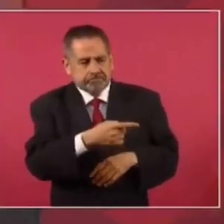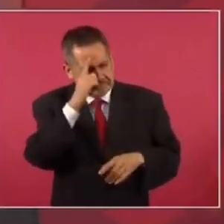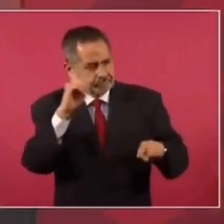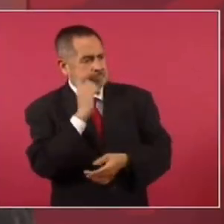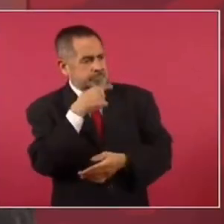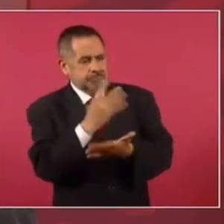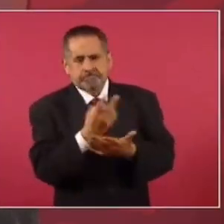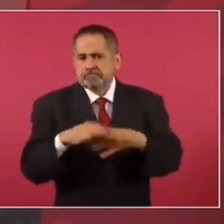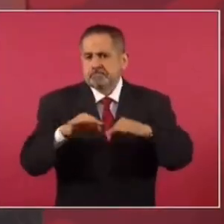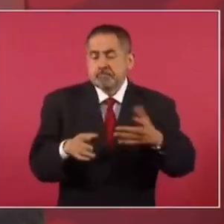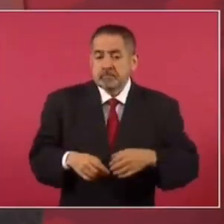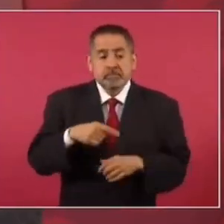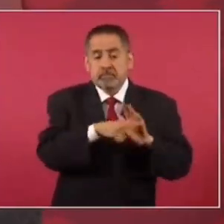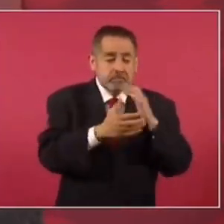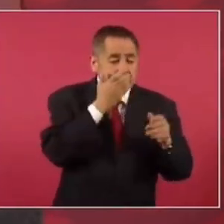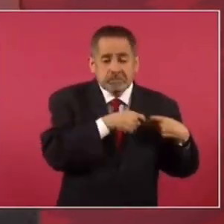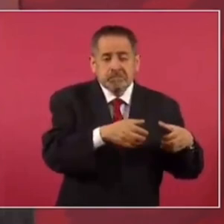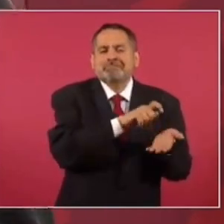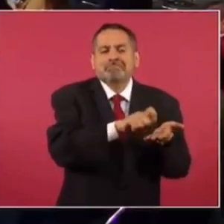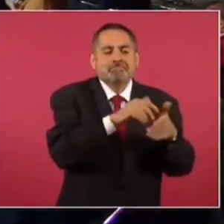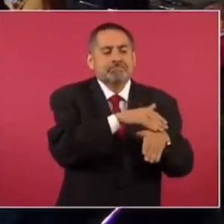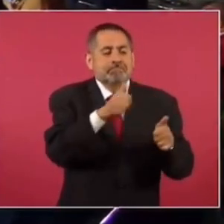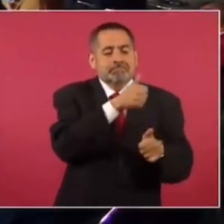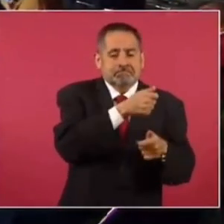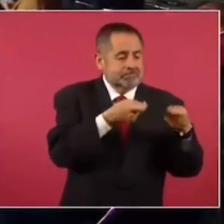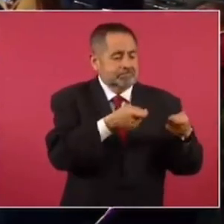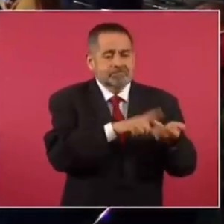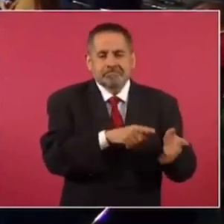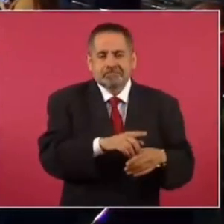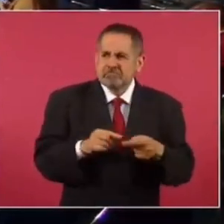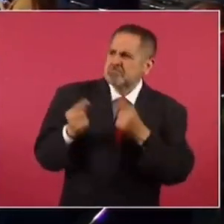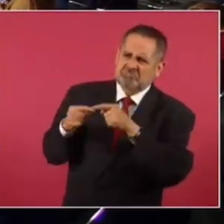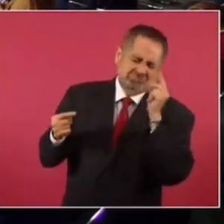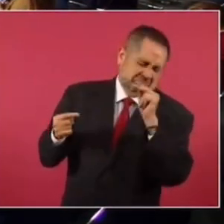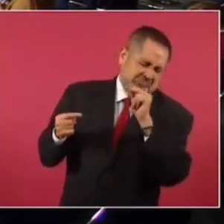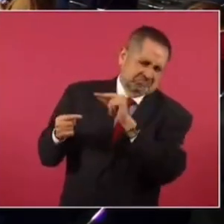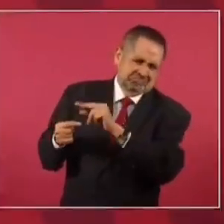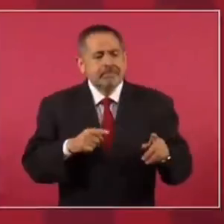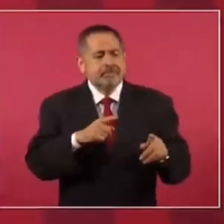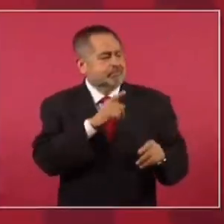quitarles la máscara. Es un periódico conservador, es un boletín de lo más reaccionario,